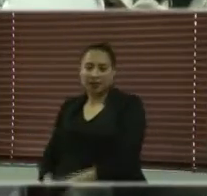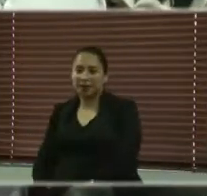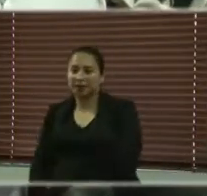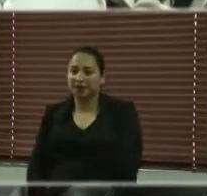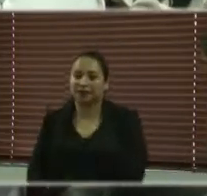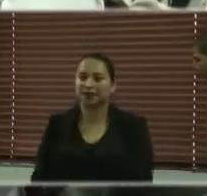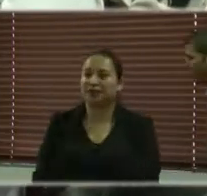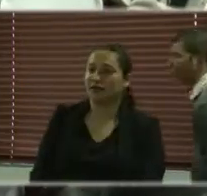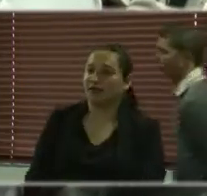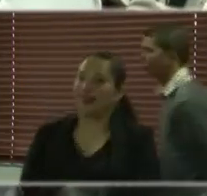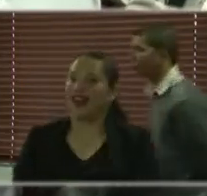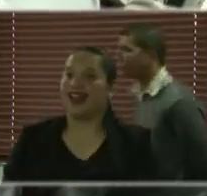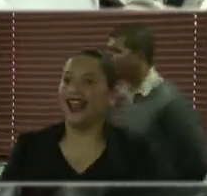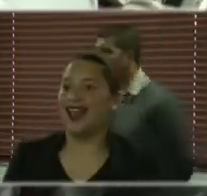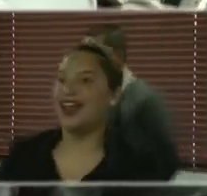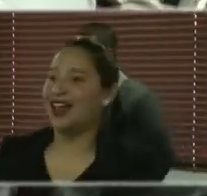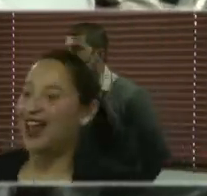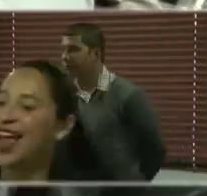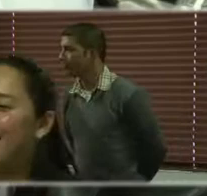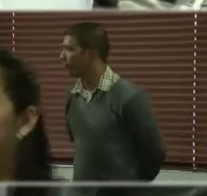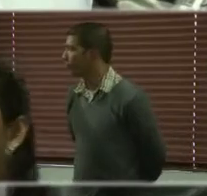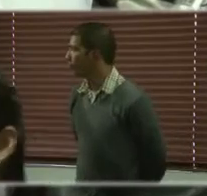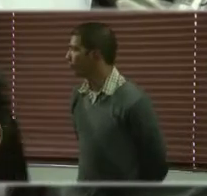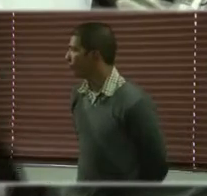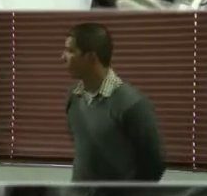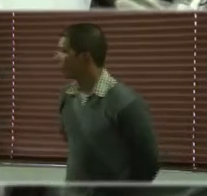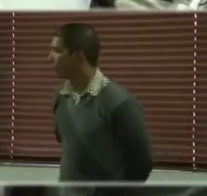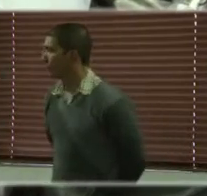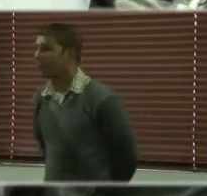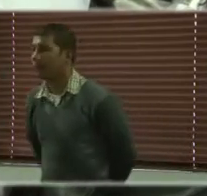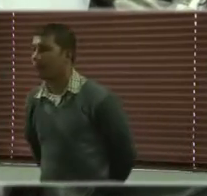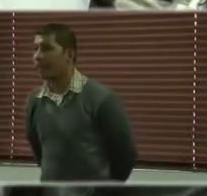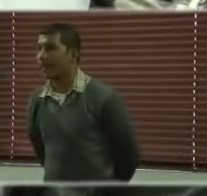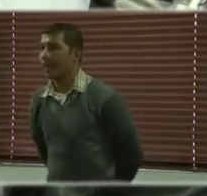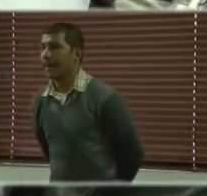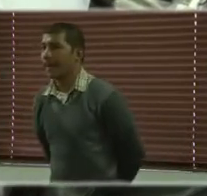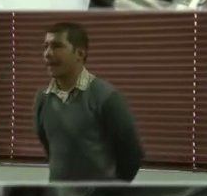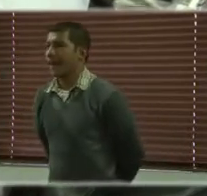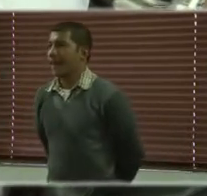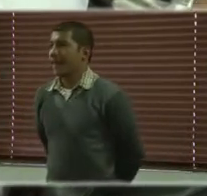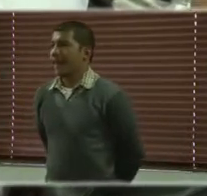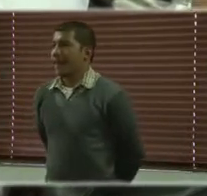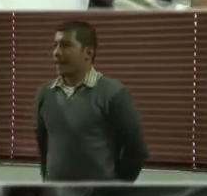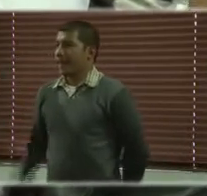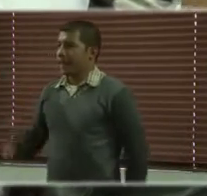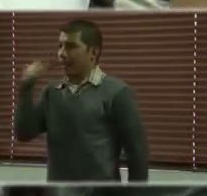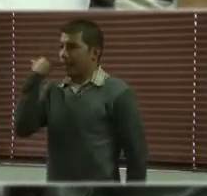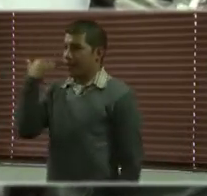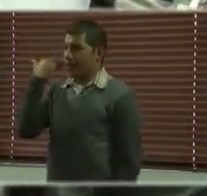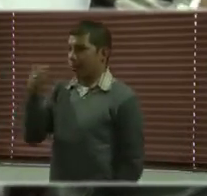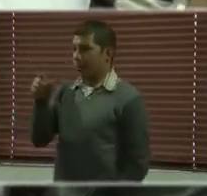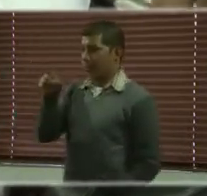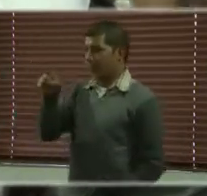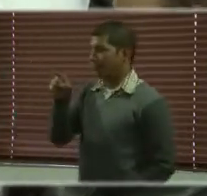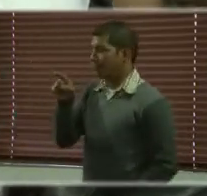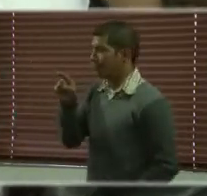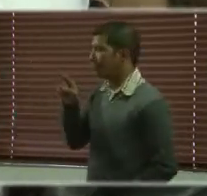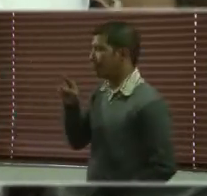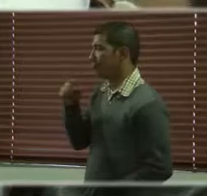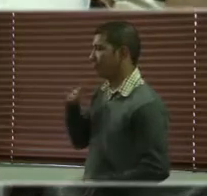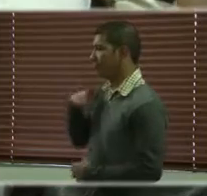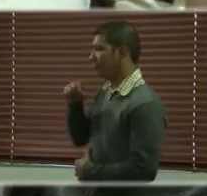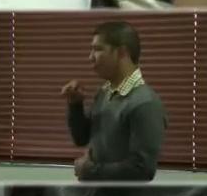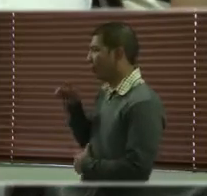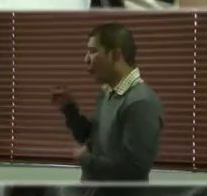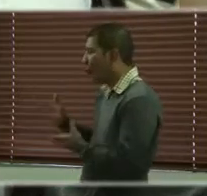Bueno creo que te voy a hacer devolver un poquito tú nos decías la forma de participación de las personas con